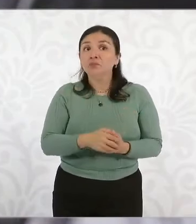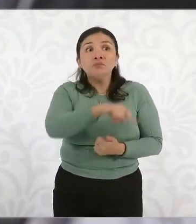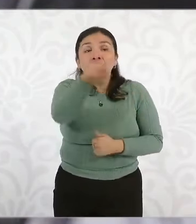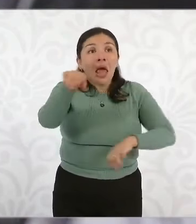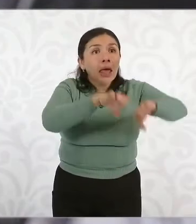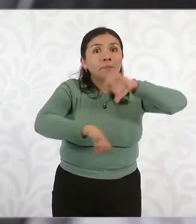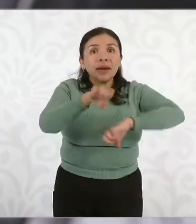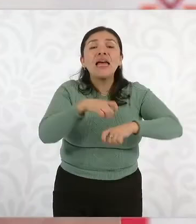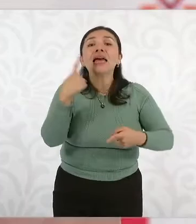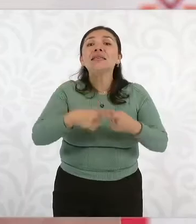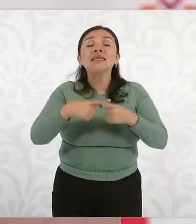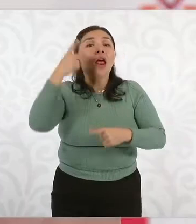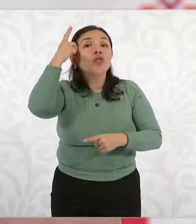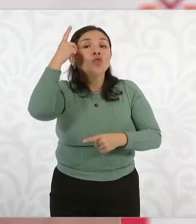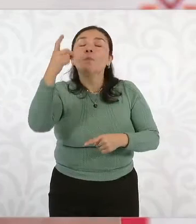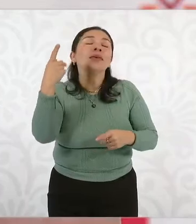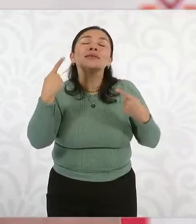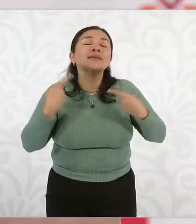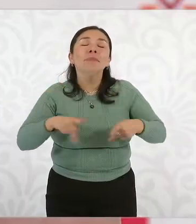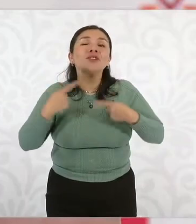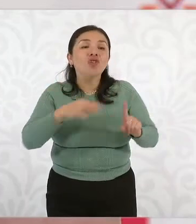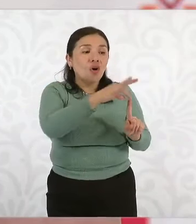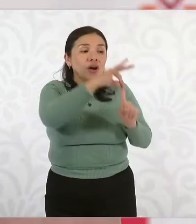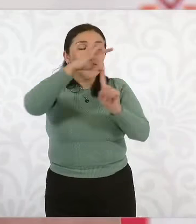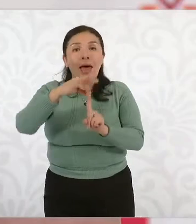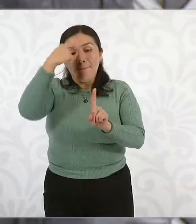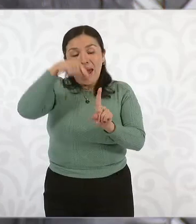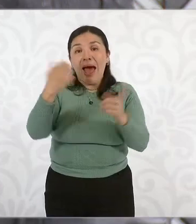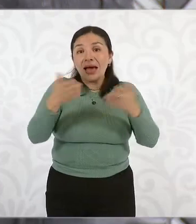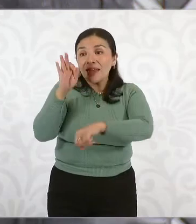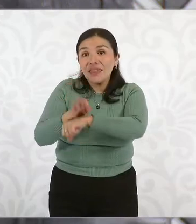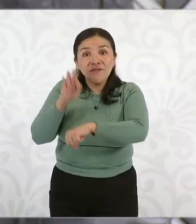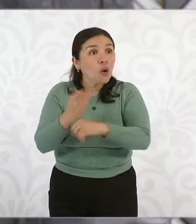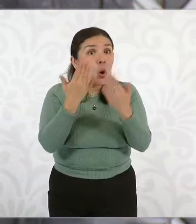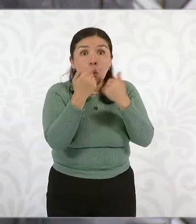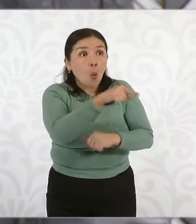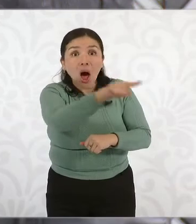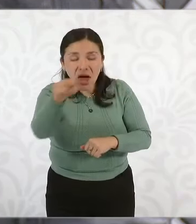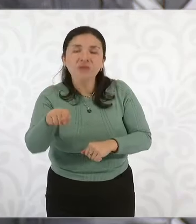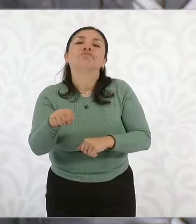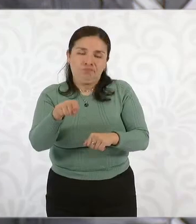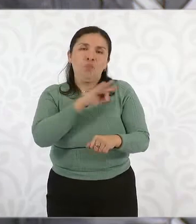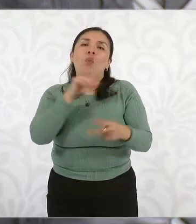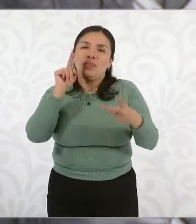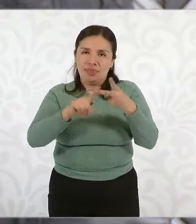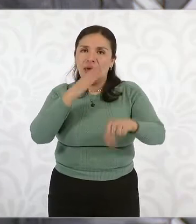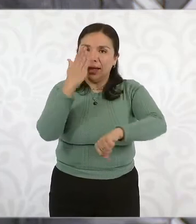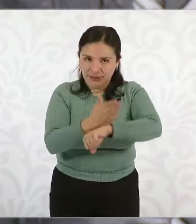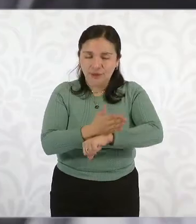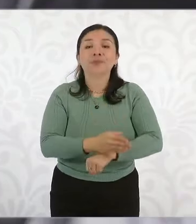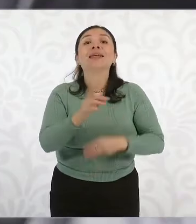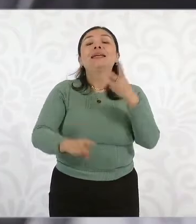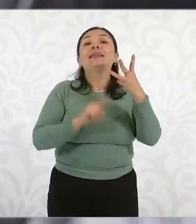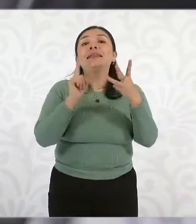su defensor o defensora, la comisión puede actuar. Y un tercer motivo es no tener un